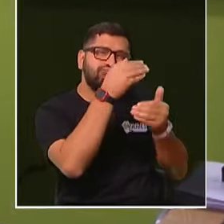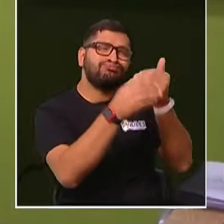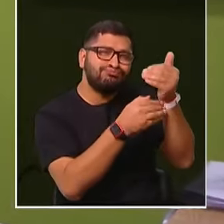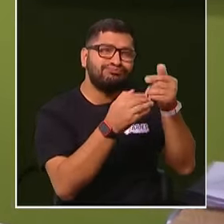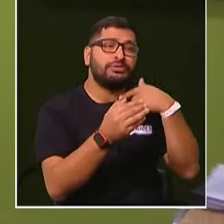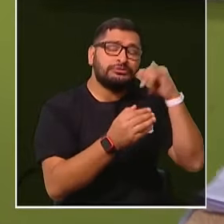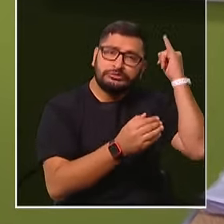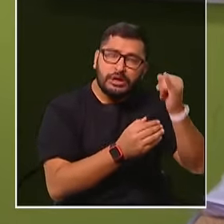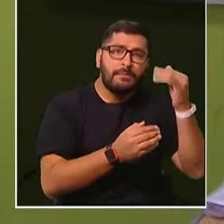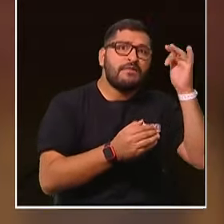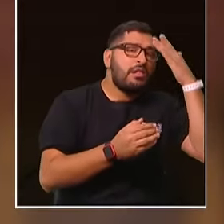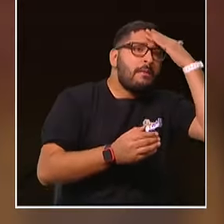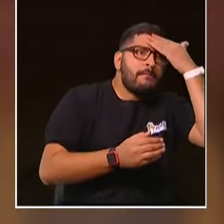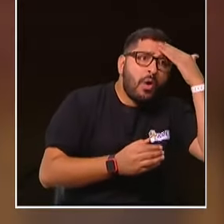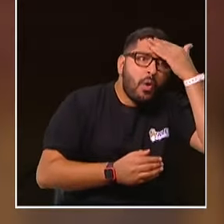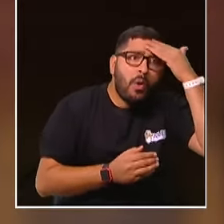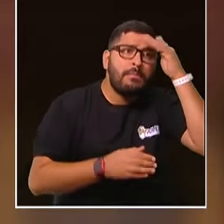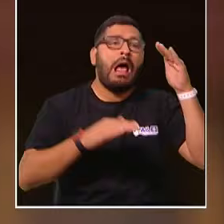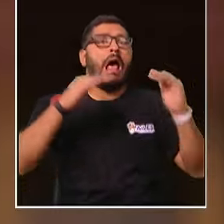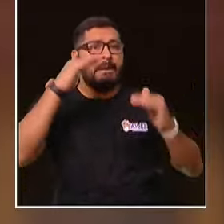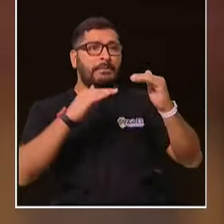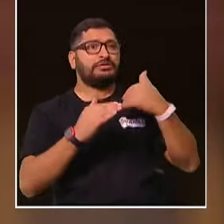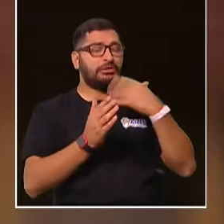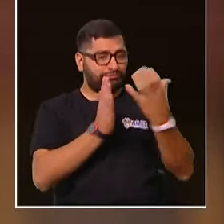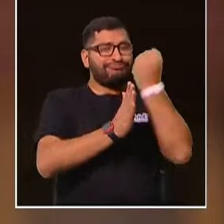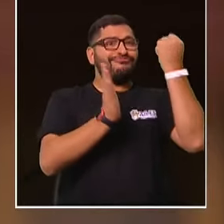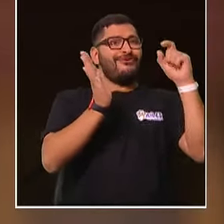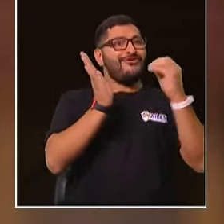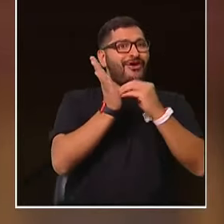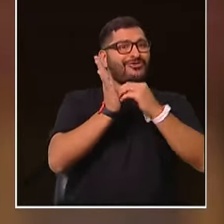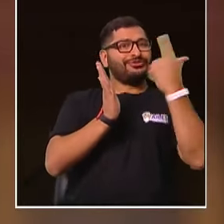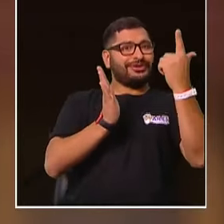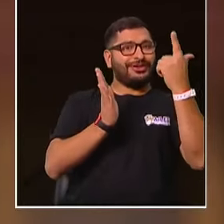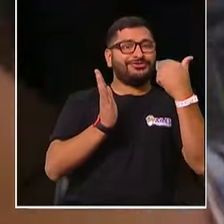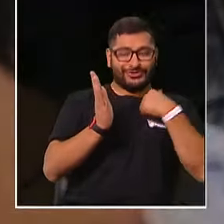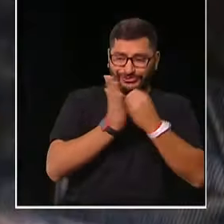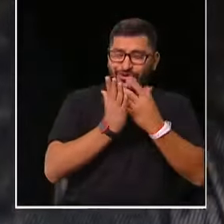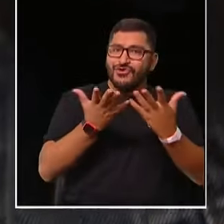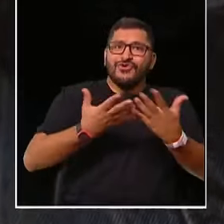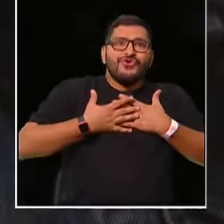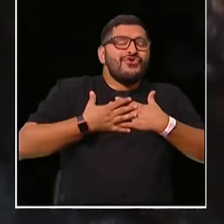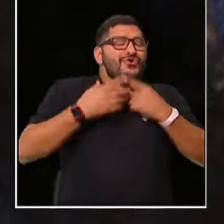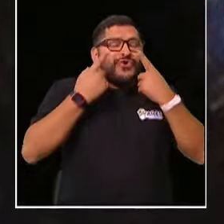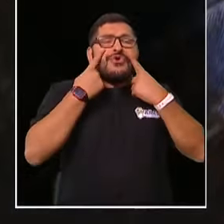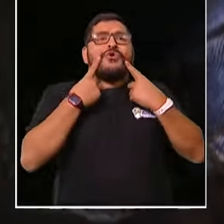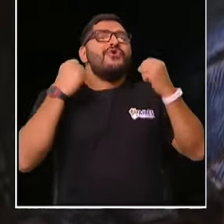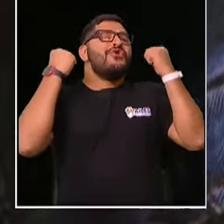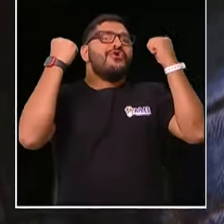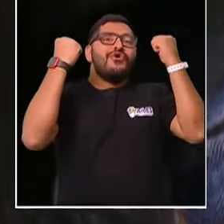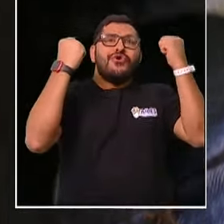siempre está preocupada. Varias veces se ha sacado 7. Yo lloro con los 7.